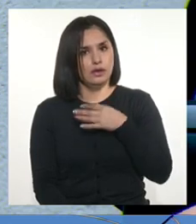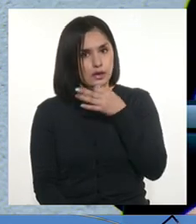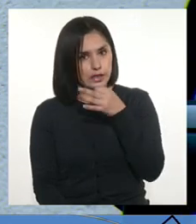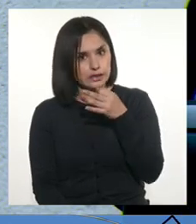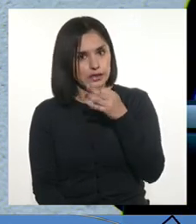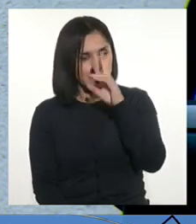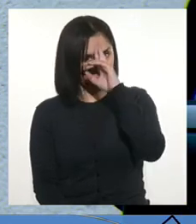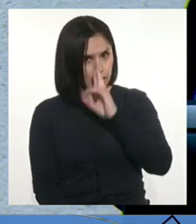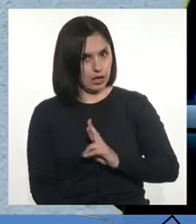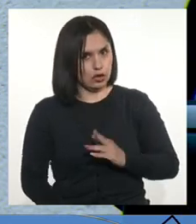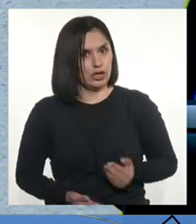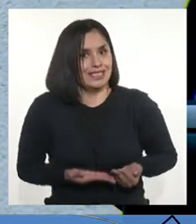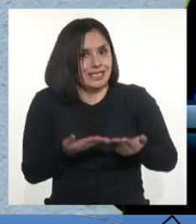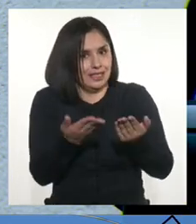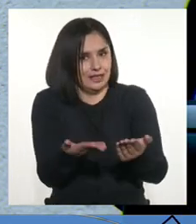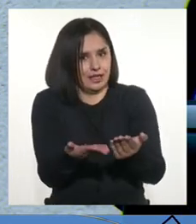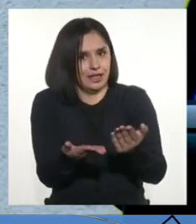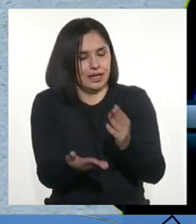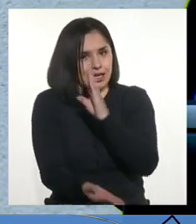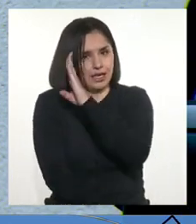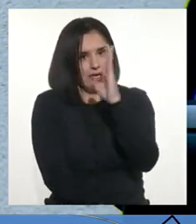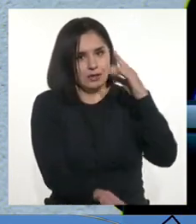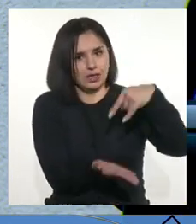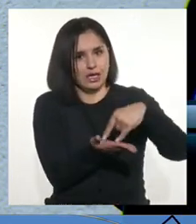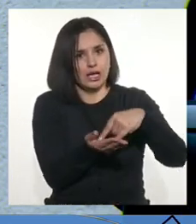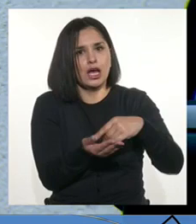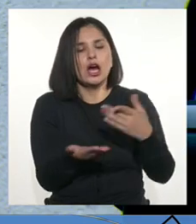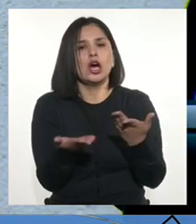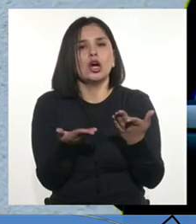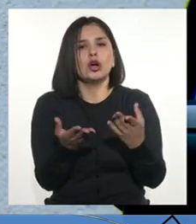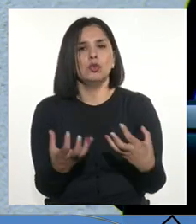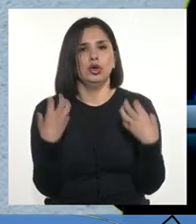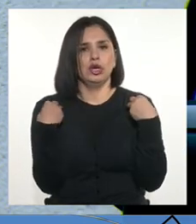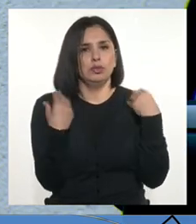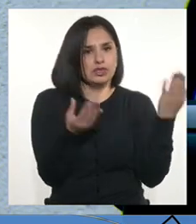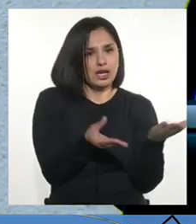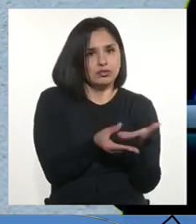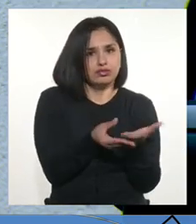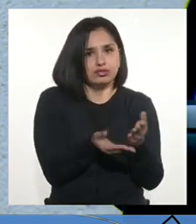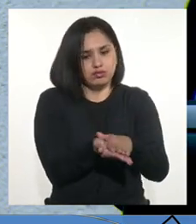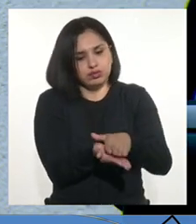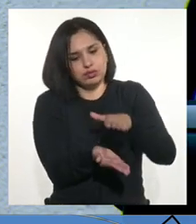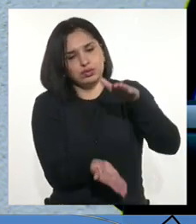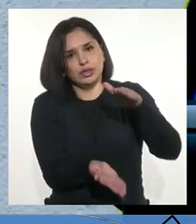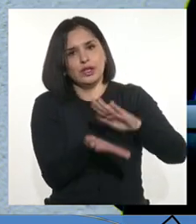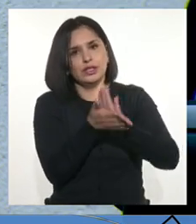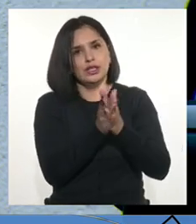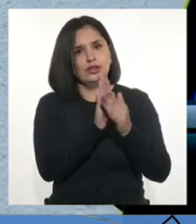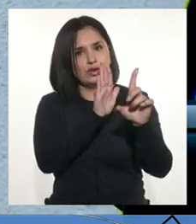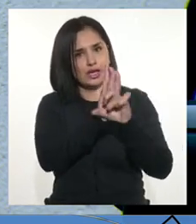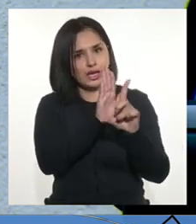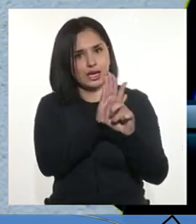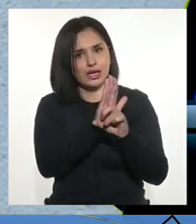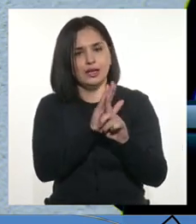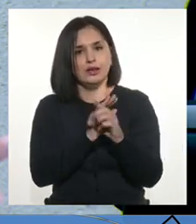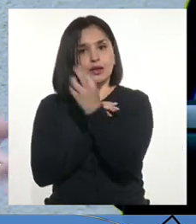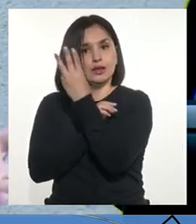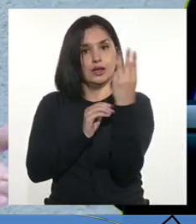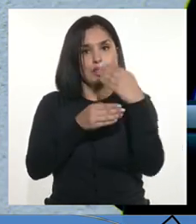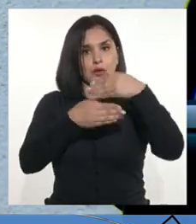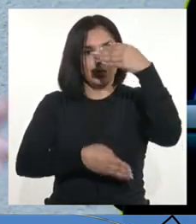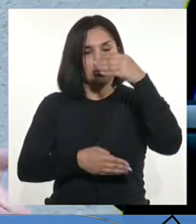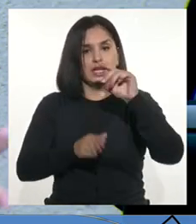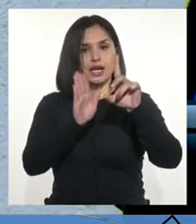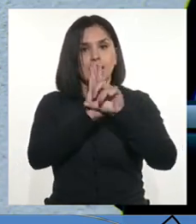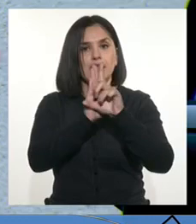le va a dar a la biblioteca como compilador oficial de la normativa que hoy día vigente a través de su portal ley chile cuestión que hoy día